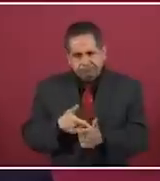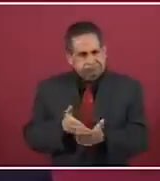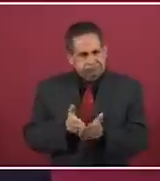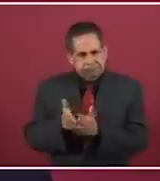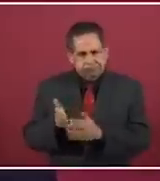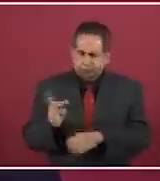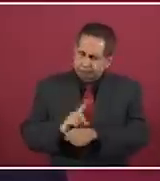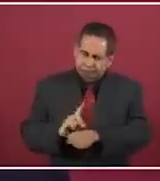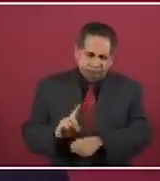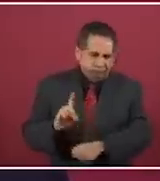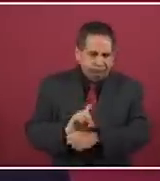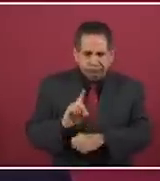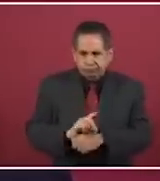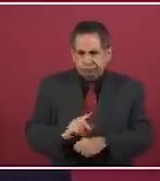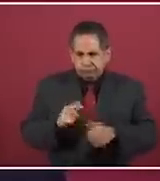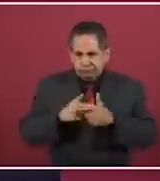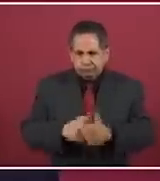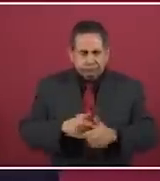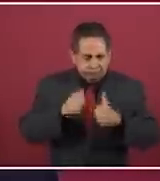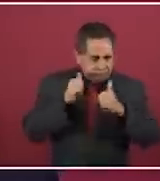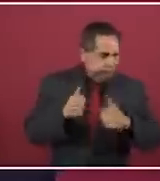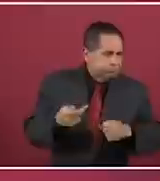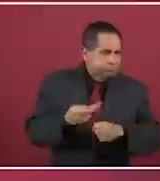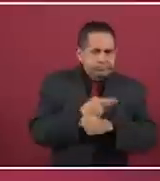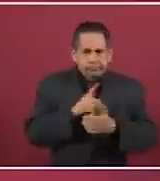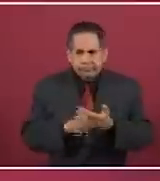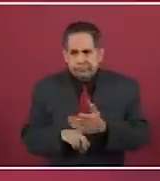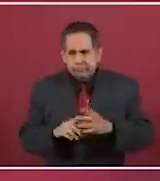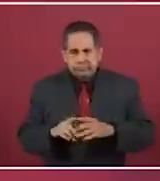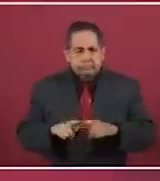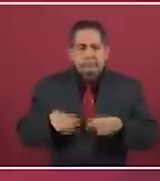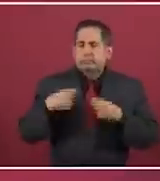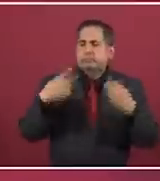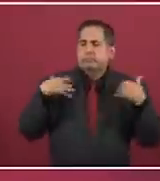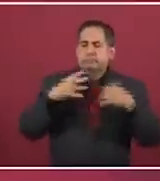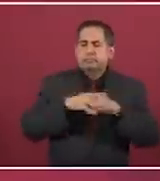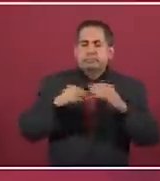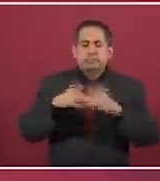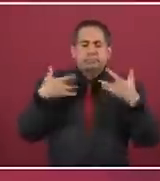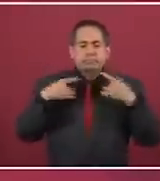Todos los días atender el problema, no delegarlo,